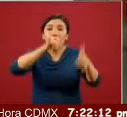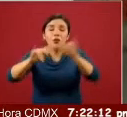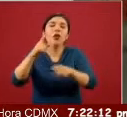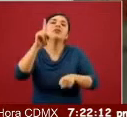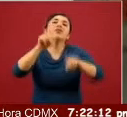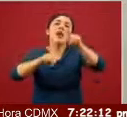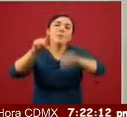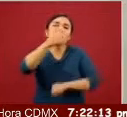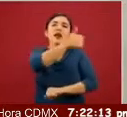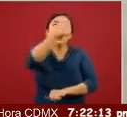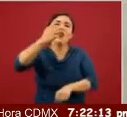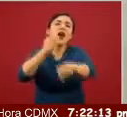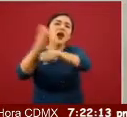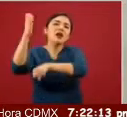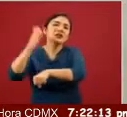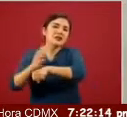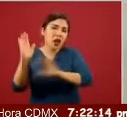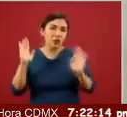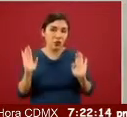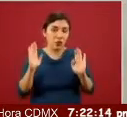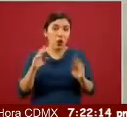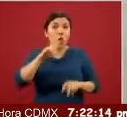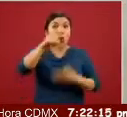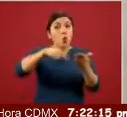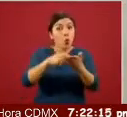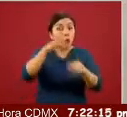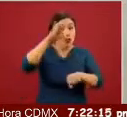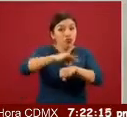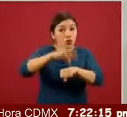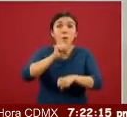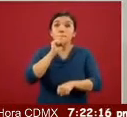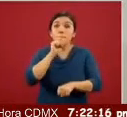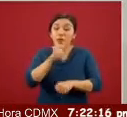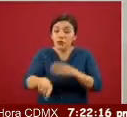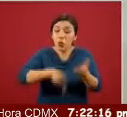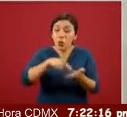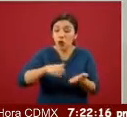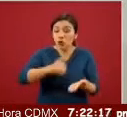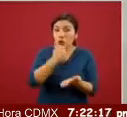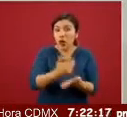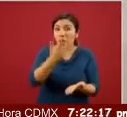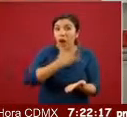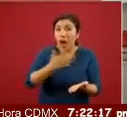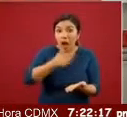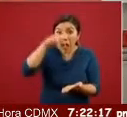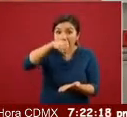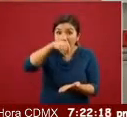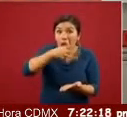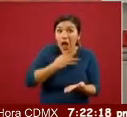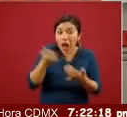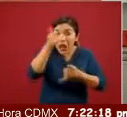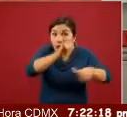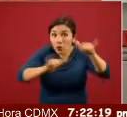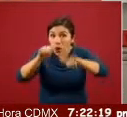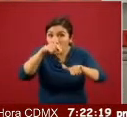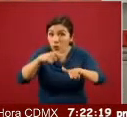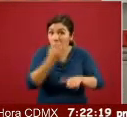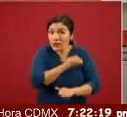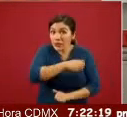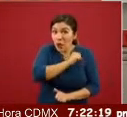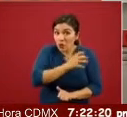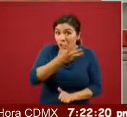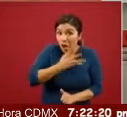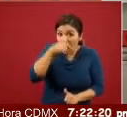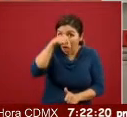unidad. Las unidades médicas que están en la misma localidad o ciudad donde se encuentra un laboratorio estatal de salud pública, de